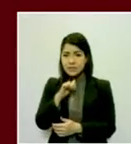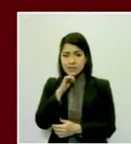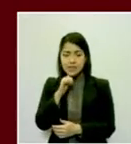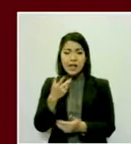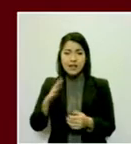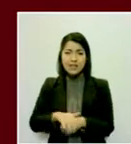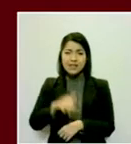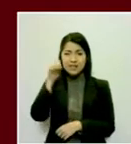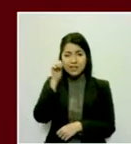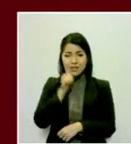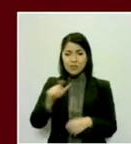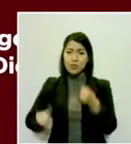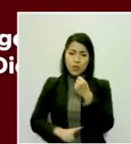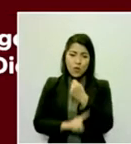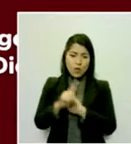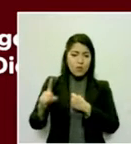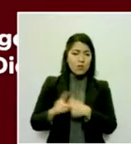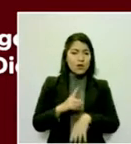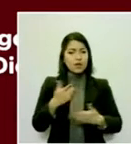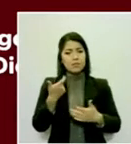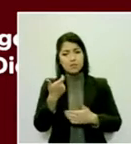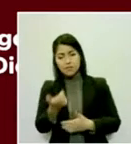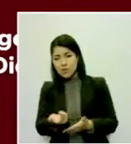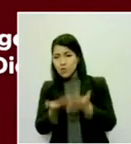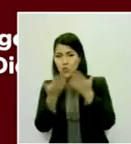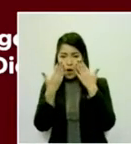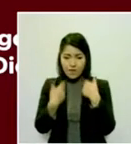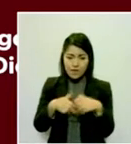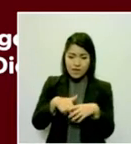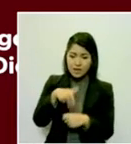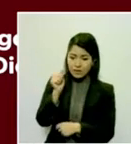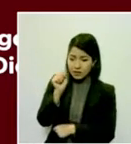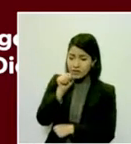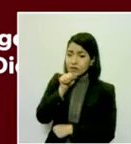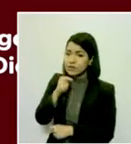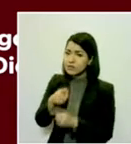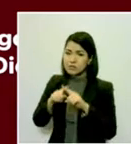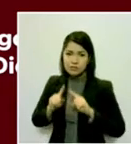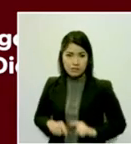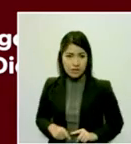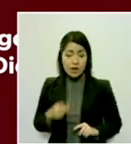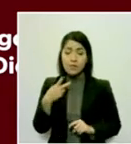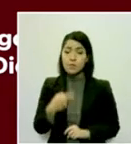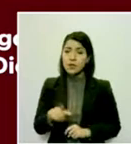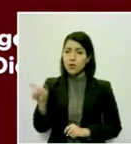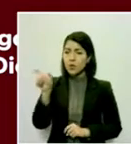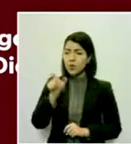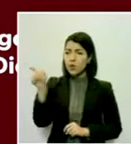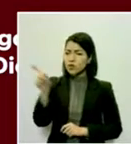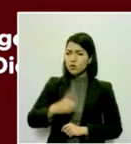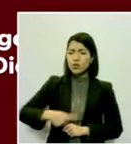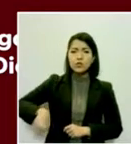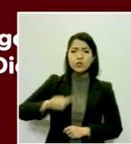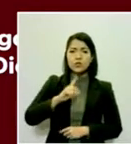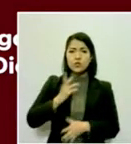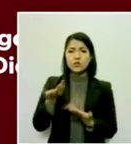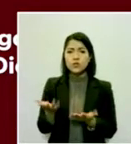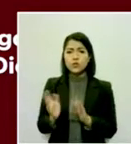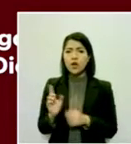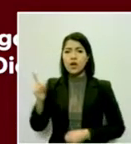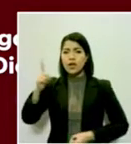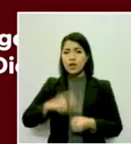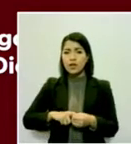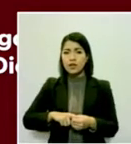mucho tiempo en Colegio de Bachilleres. Cuando nosotros llegamos, recibimos